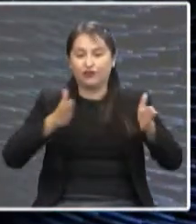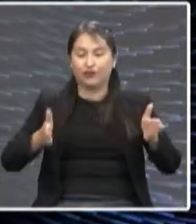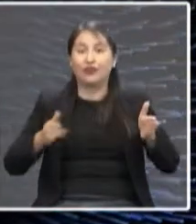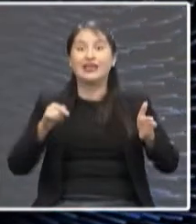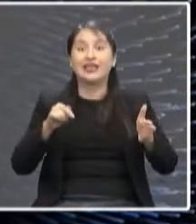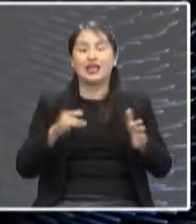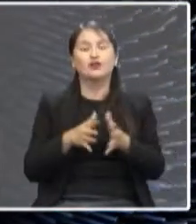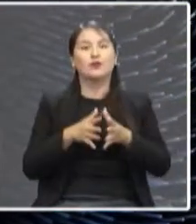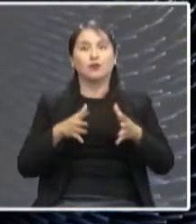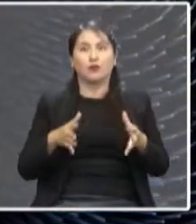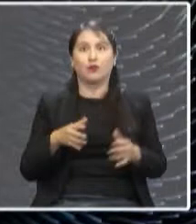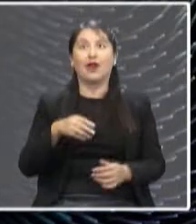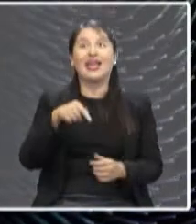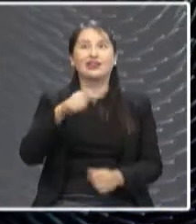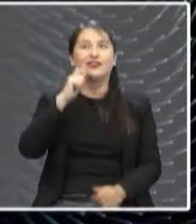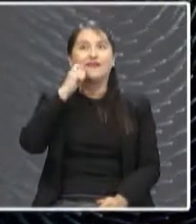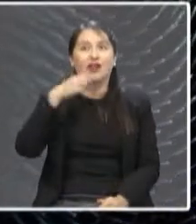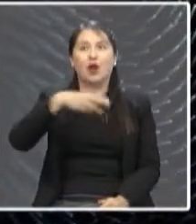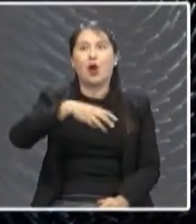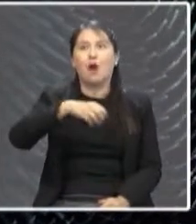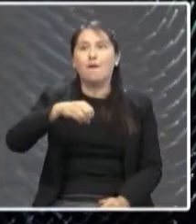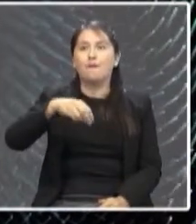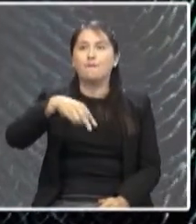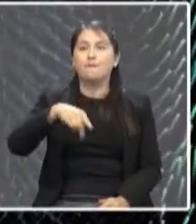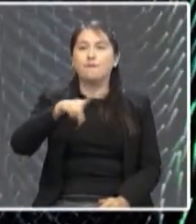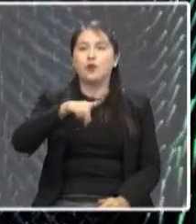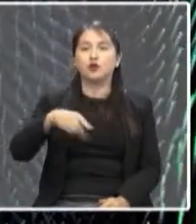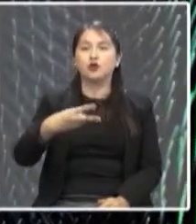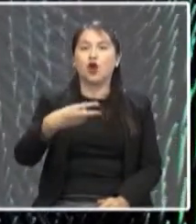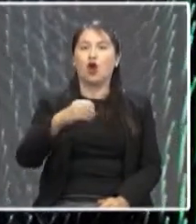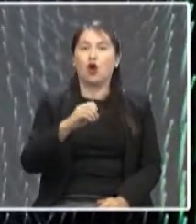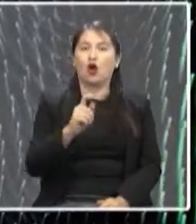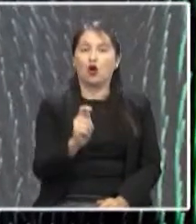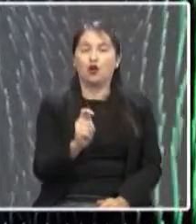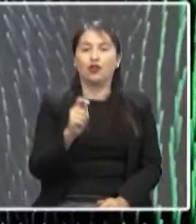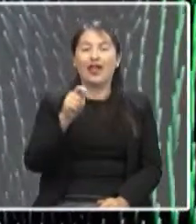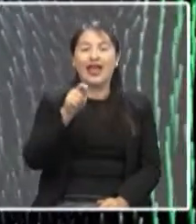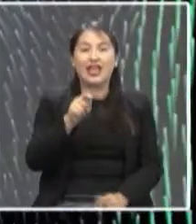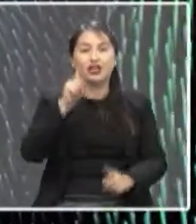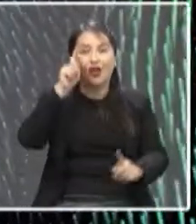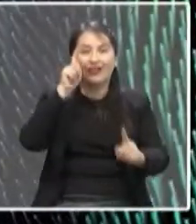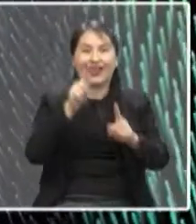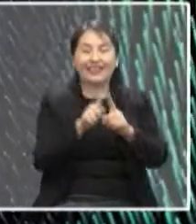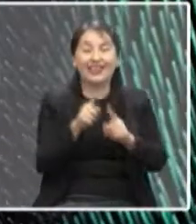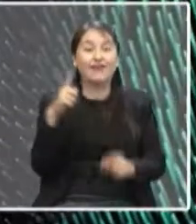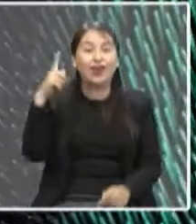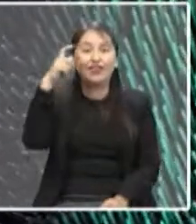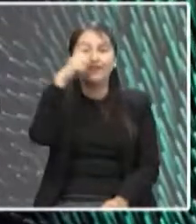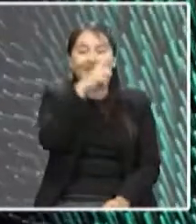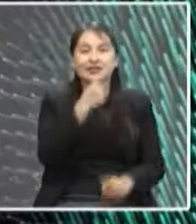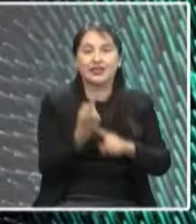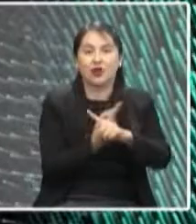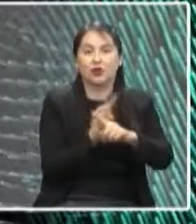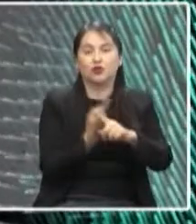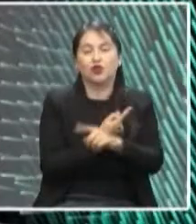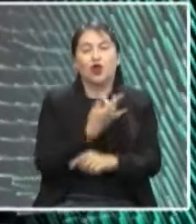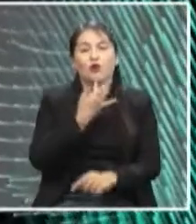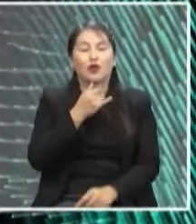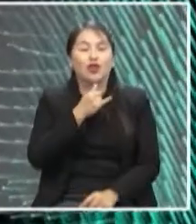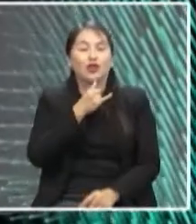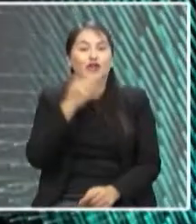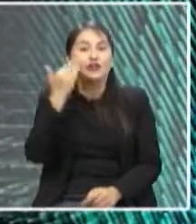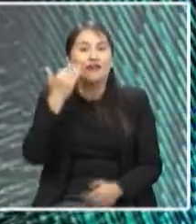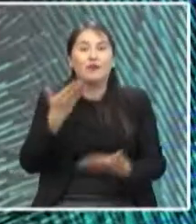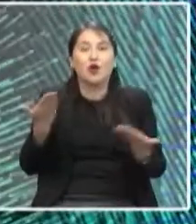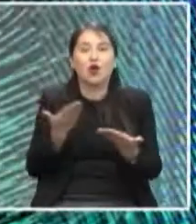Los moonshots son ideas innovadoras y difíciles, de muy difícil ejecución porque no sabemos cómo implementarlas,